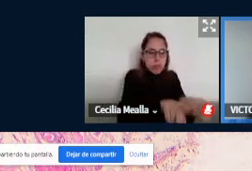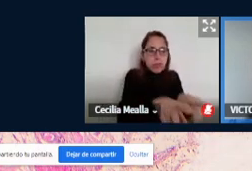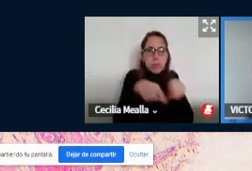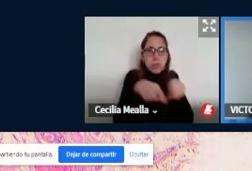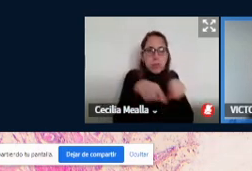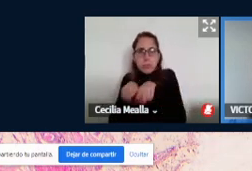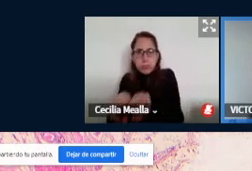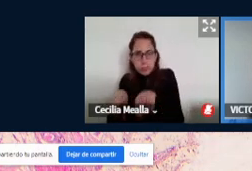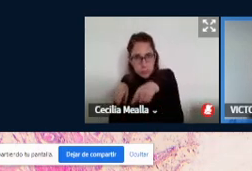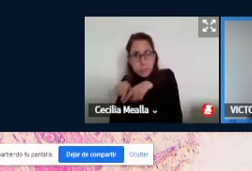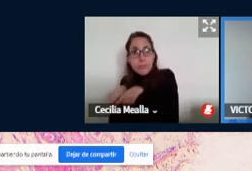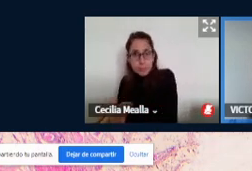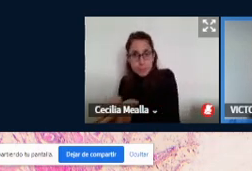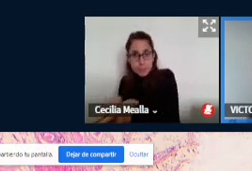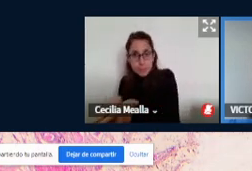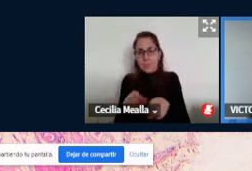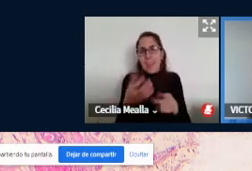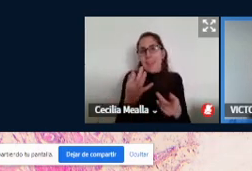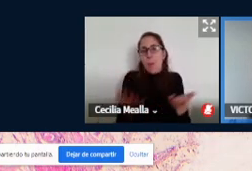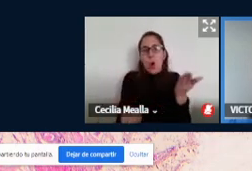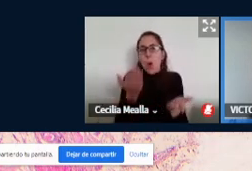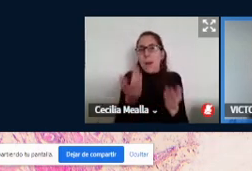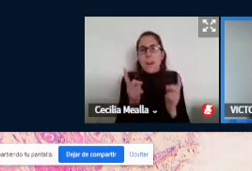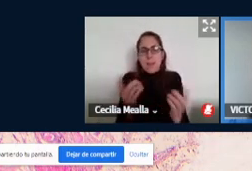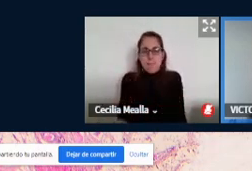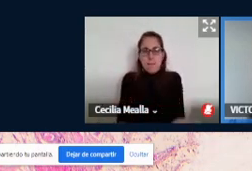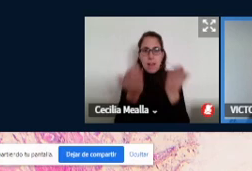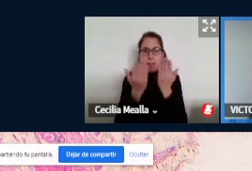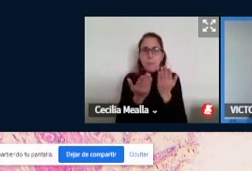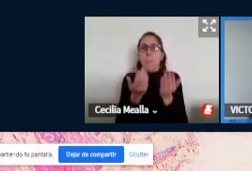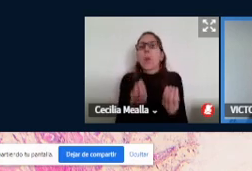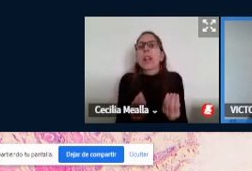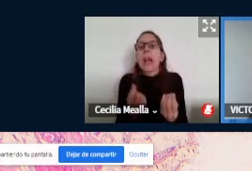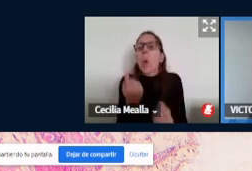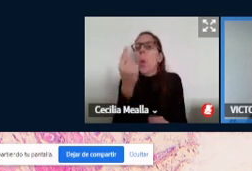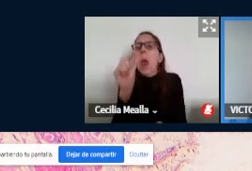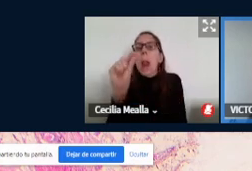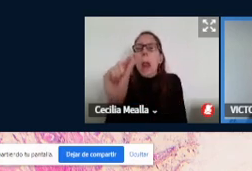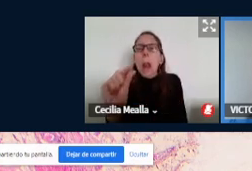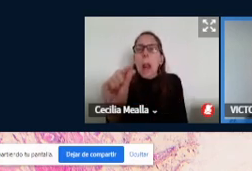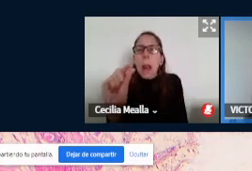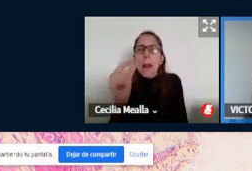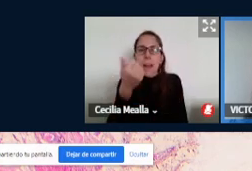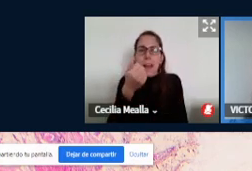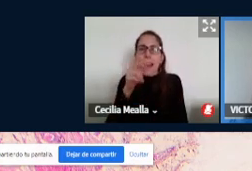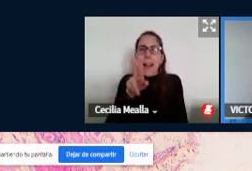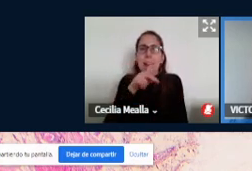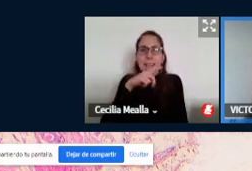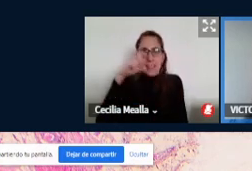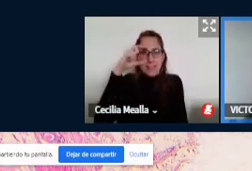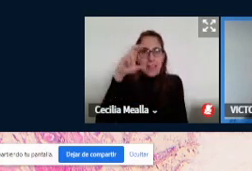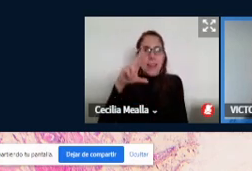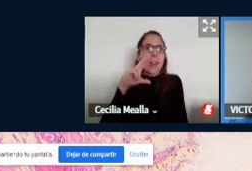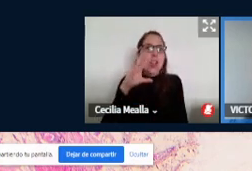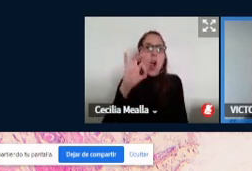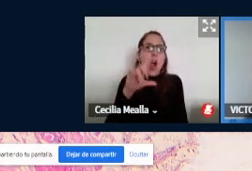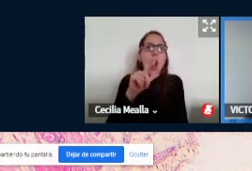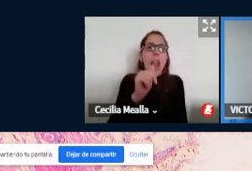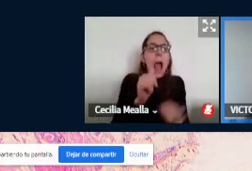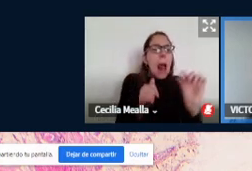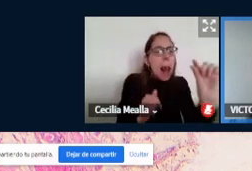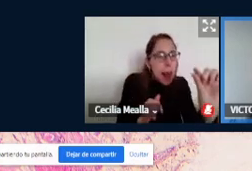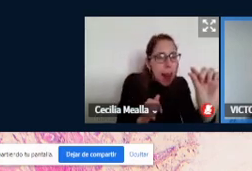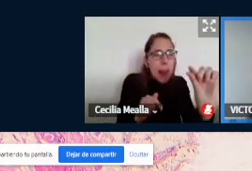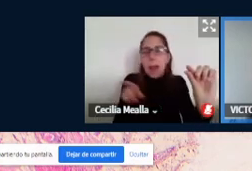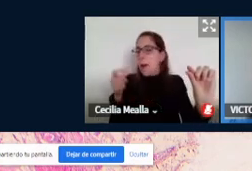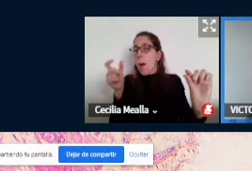¿sí? Porque si yo agarro esta, no sé, una de estas arteriolas y no la puedo comparar con esta,